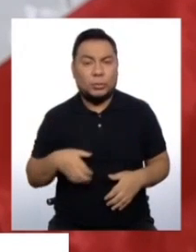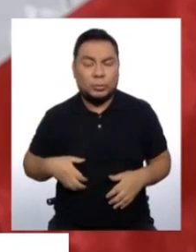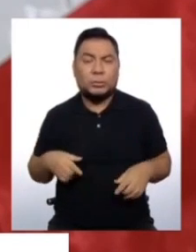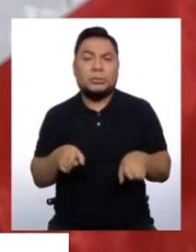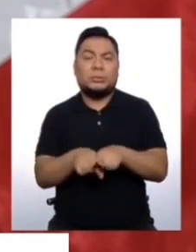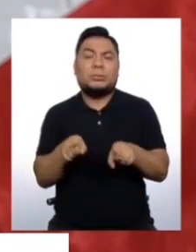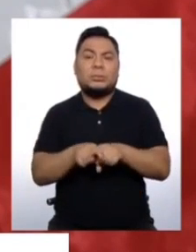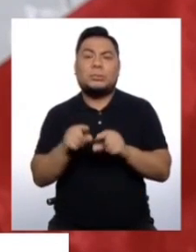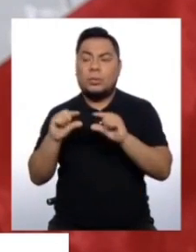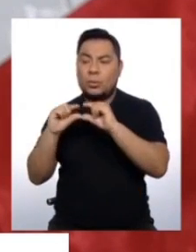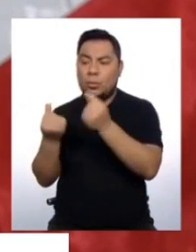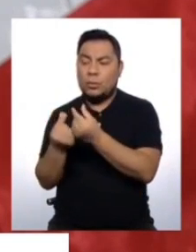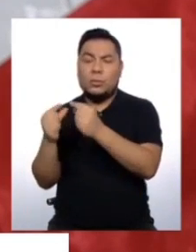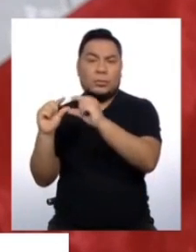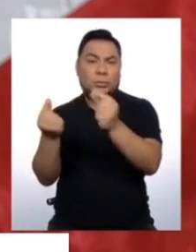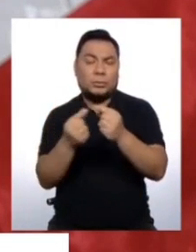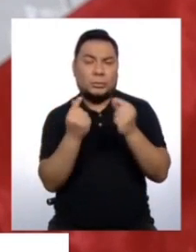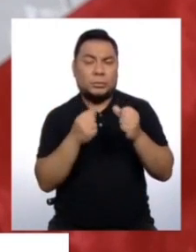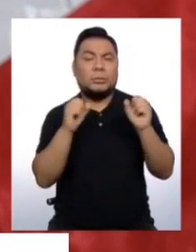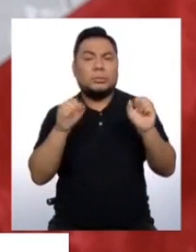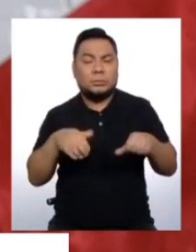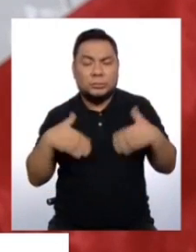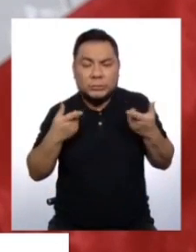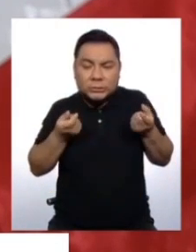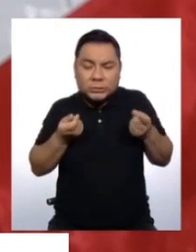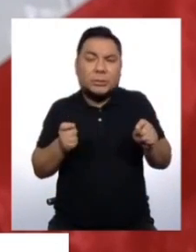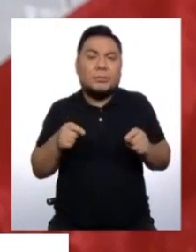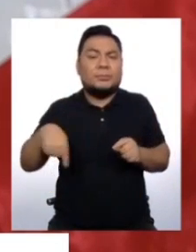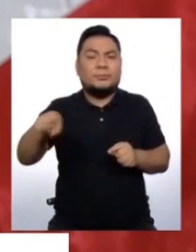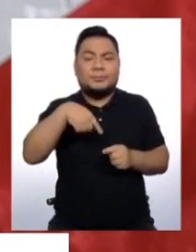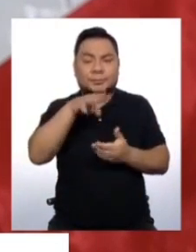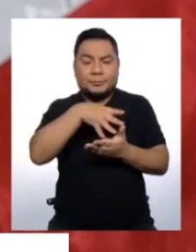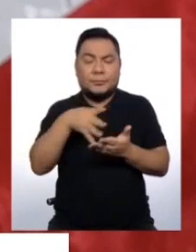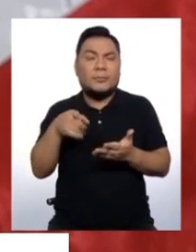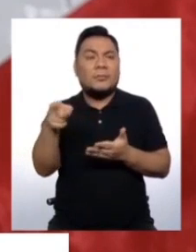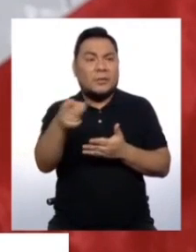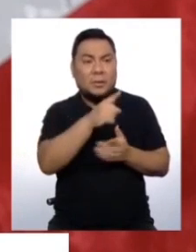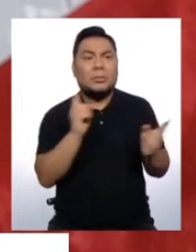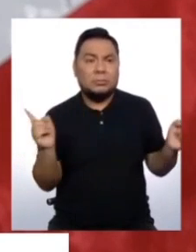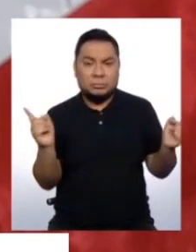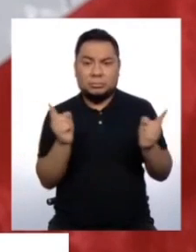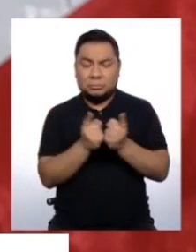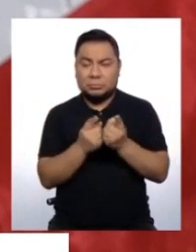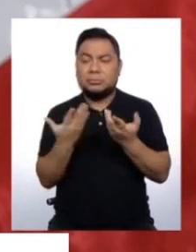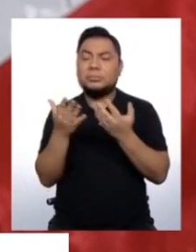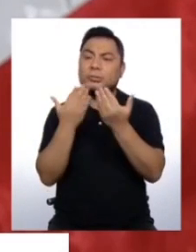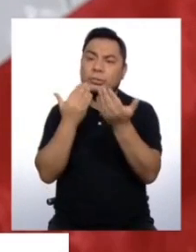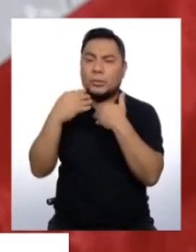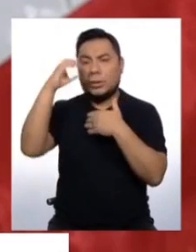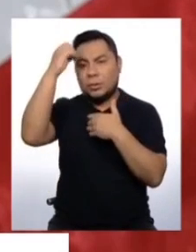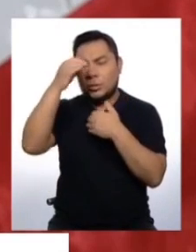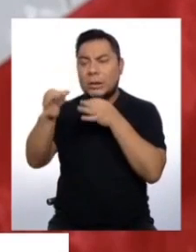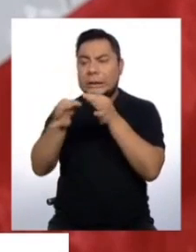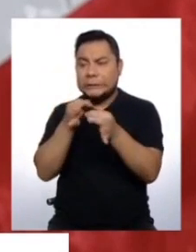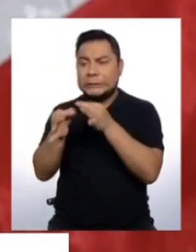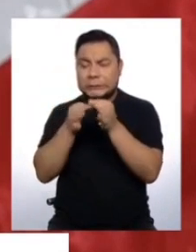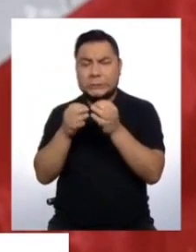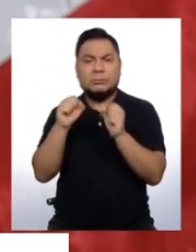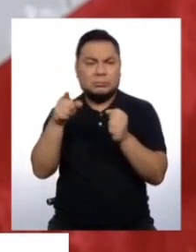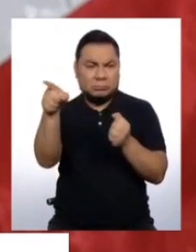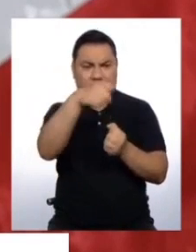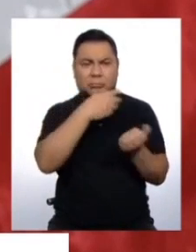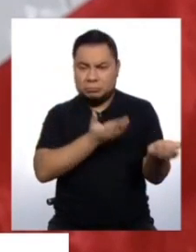sino a comisiones, en lo posible tratando de que las agendas sean coincidentes, dando opiniones especializadas como